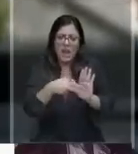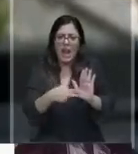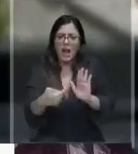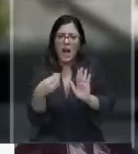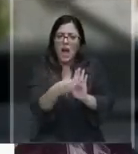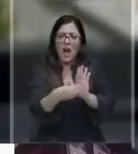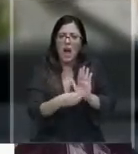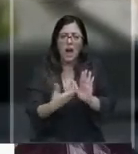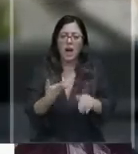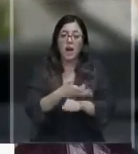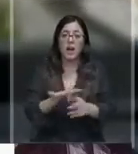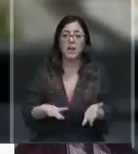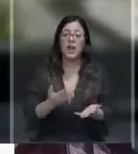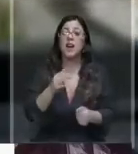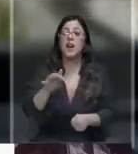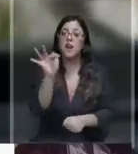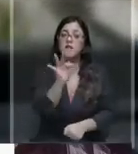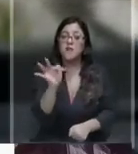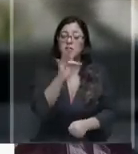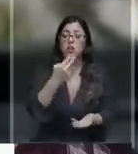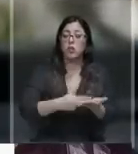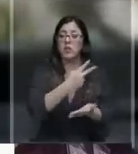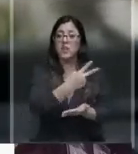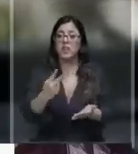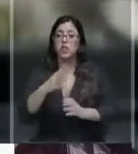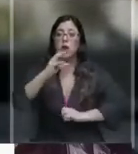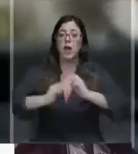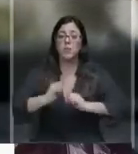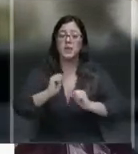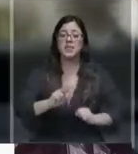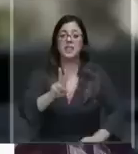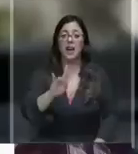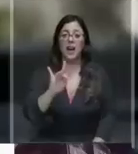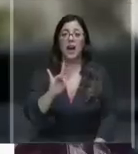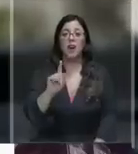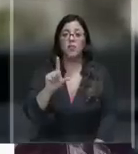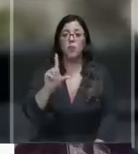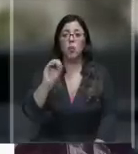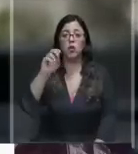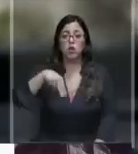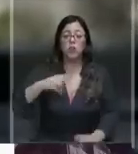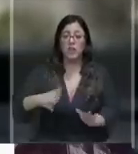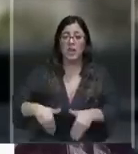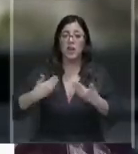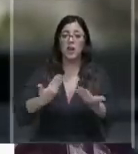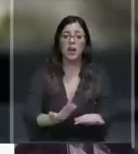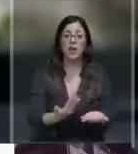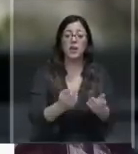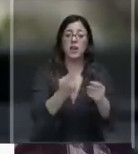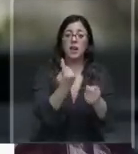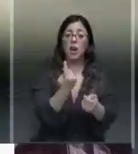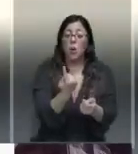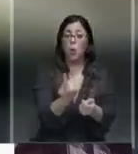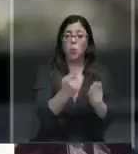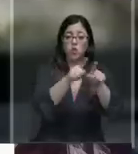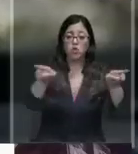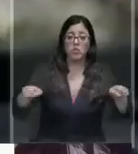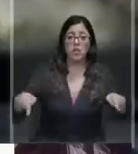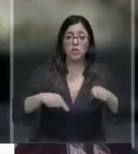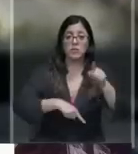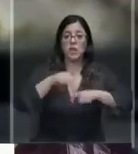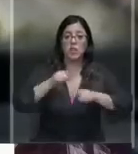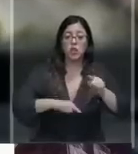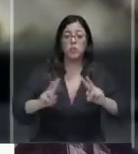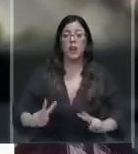febrero del 2022 cuando la empresa Vulcom entró en escena al ofrecer al municipio uno de los dos paños necesarios para la construcción del